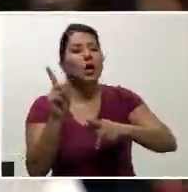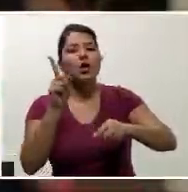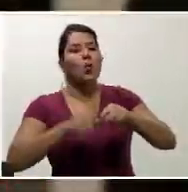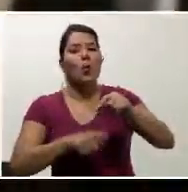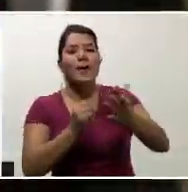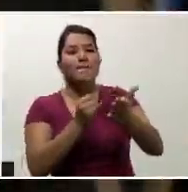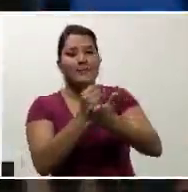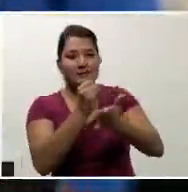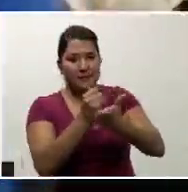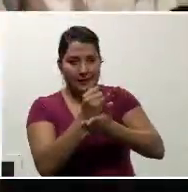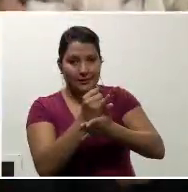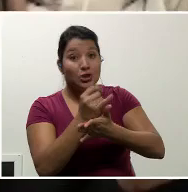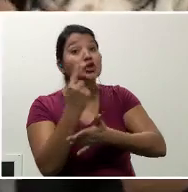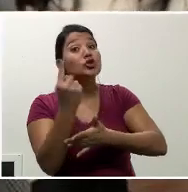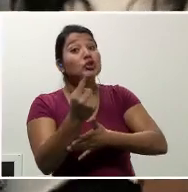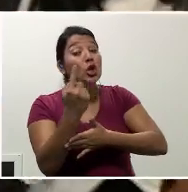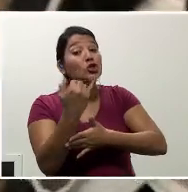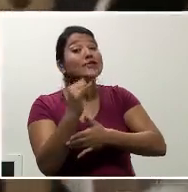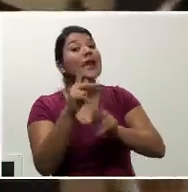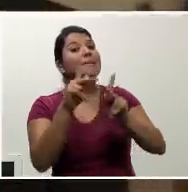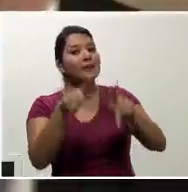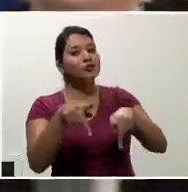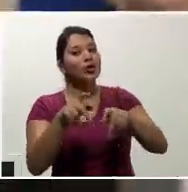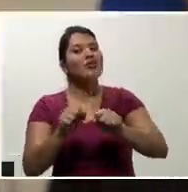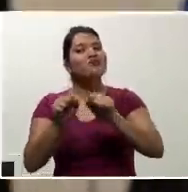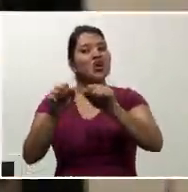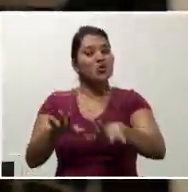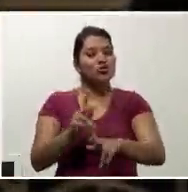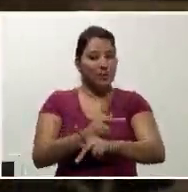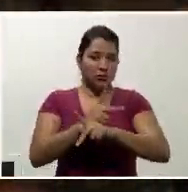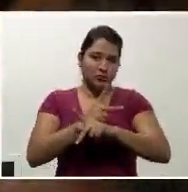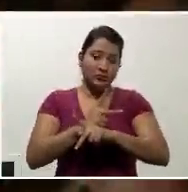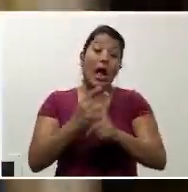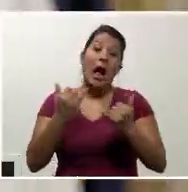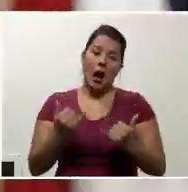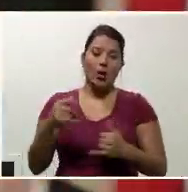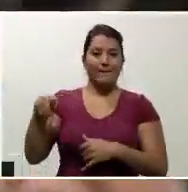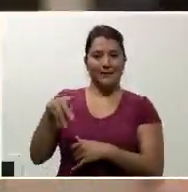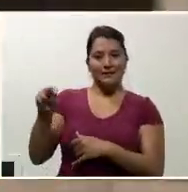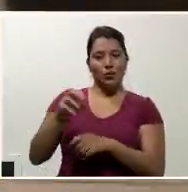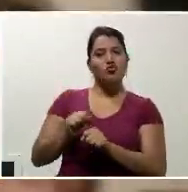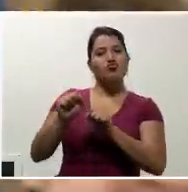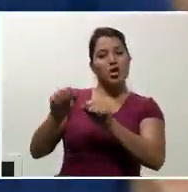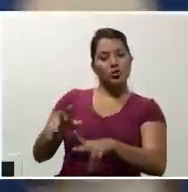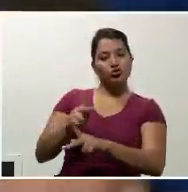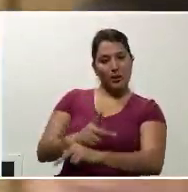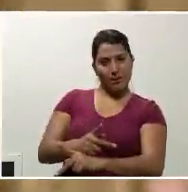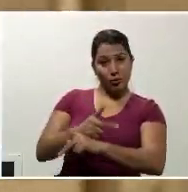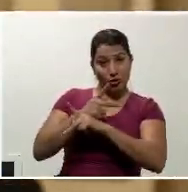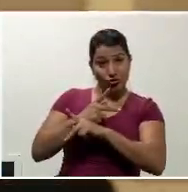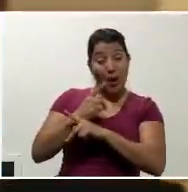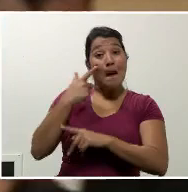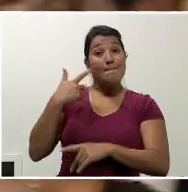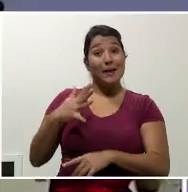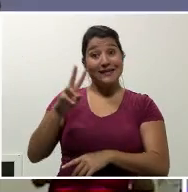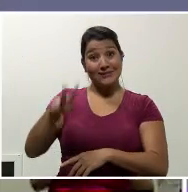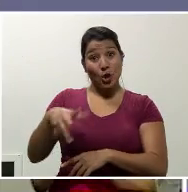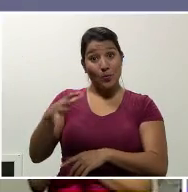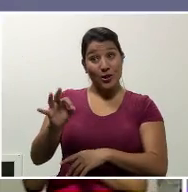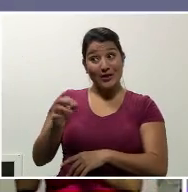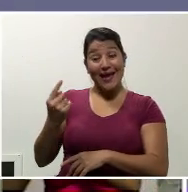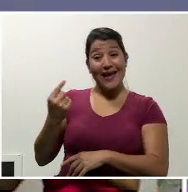una supuesta beligerancia. Los hechos se remontan a febrero del 2019, cuando Patricia Mora supuestamente participó